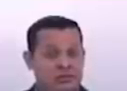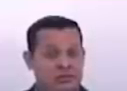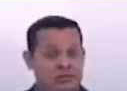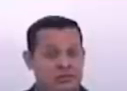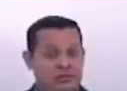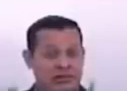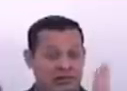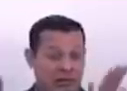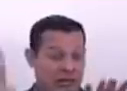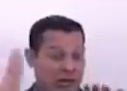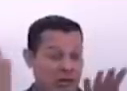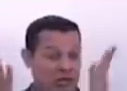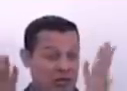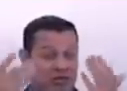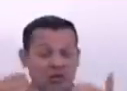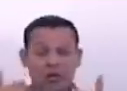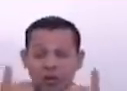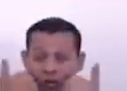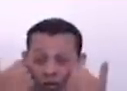quieren parecer jóvenes